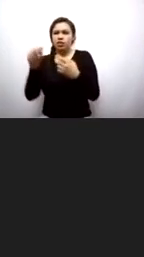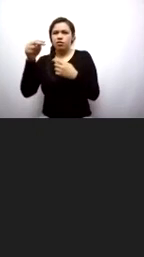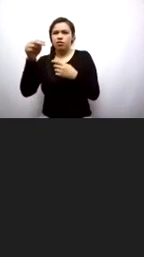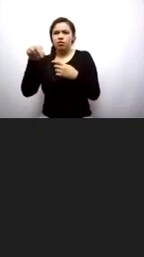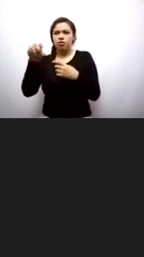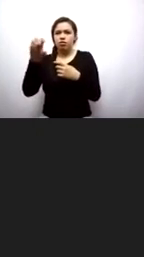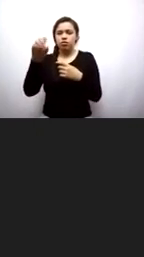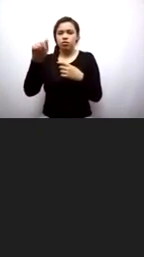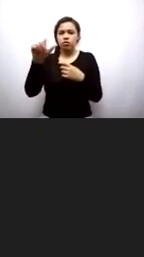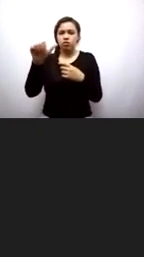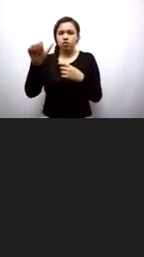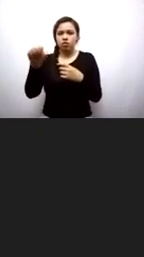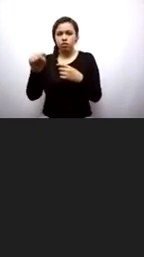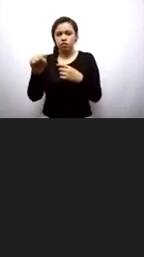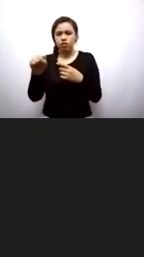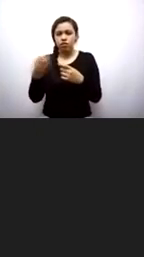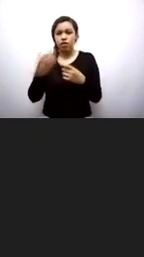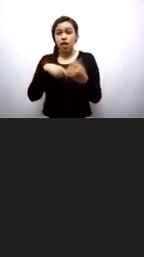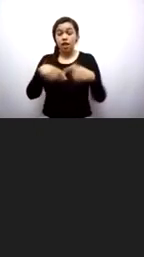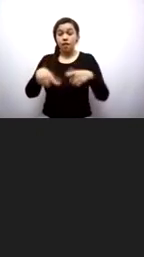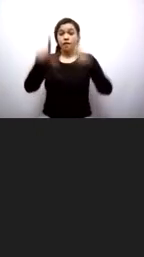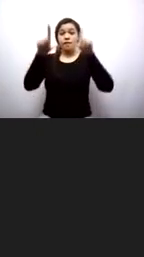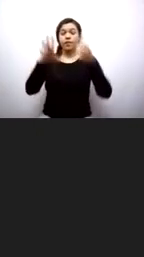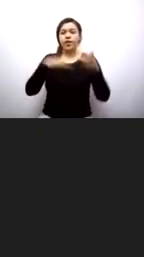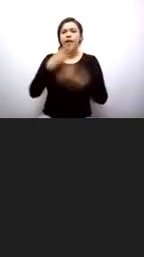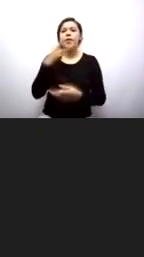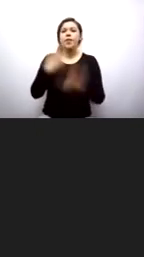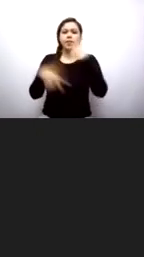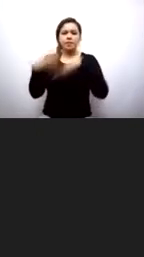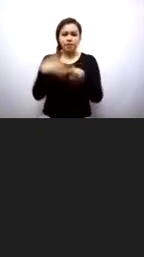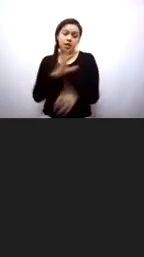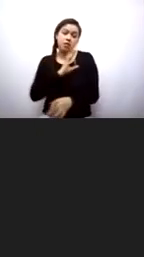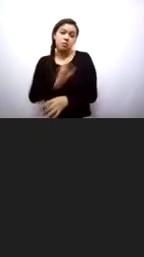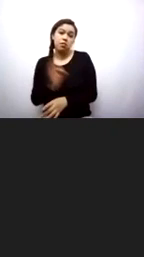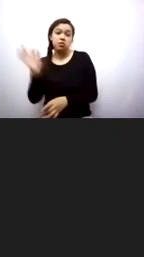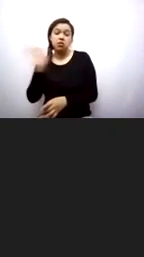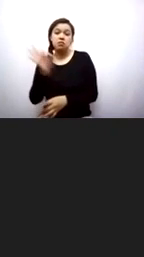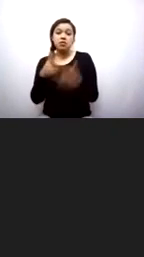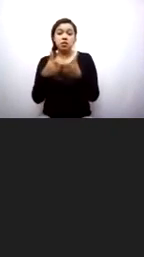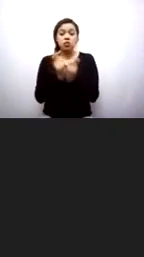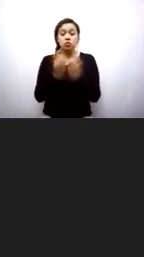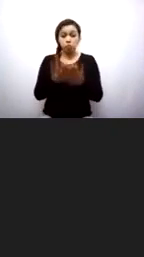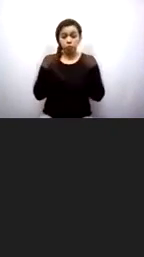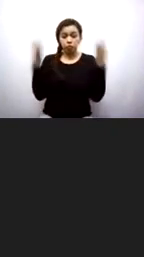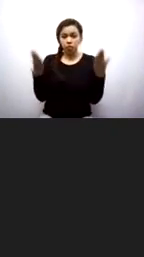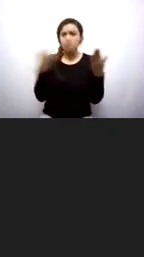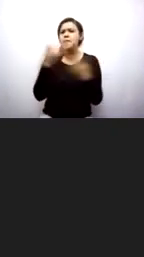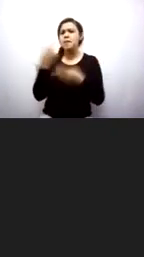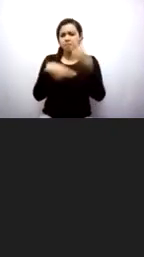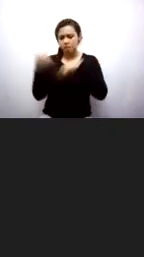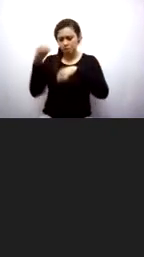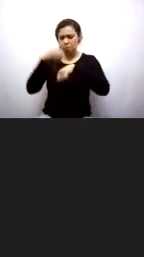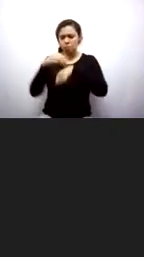ventana, nosotros les podemos dar una especie de bienvenida si es que acabamos de abrir el grupo. Entonces, podríamos poner